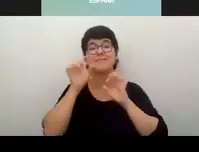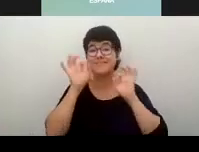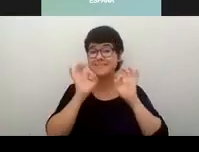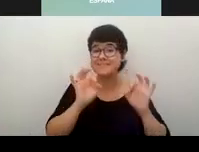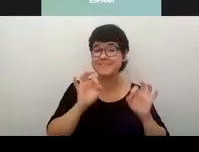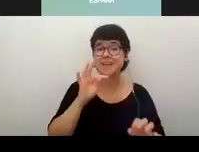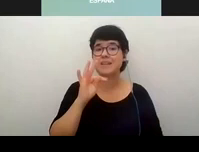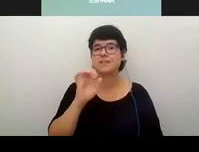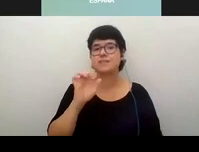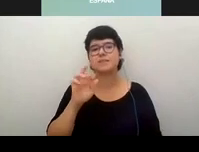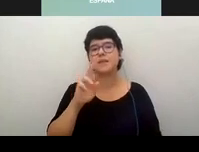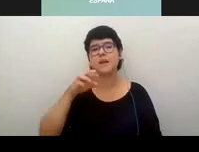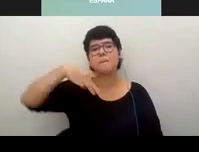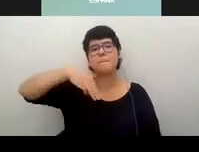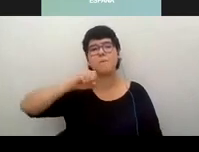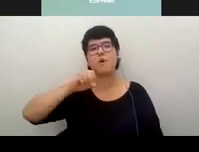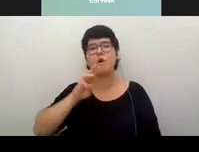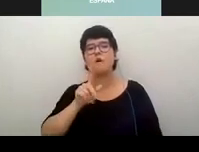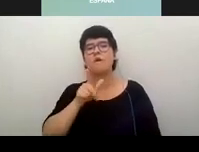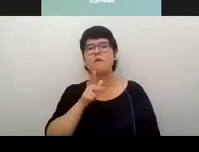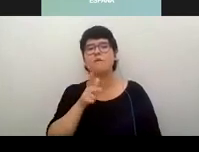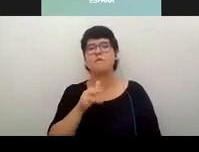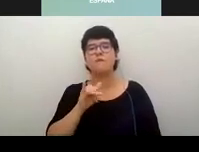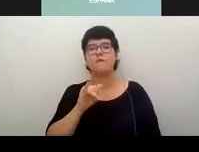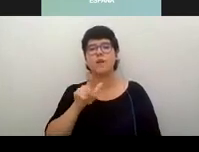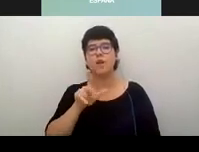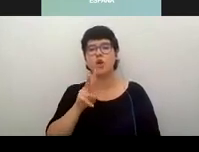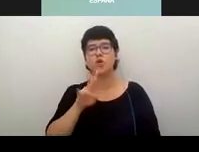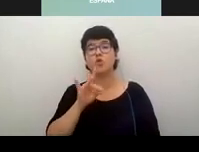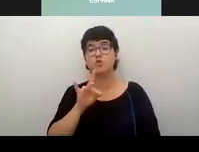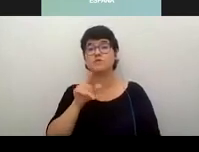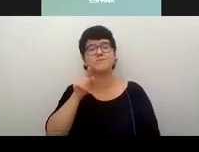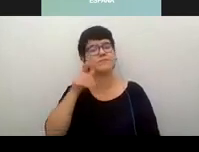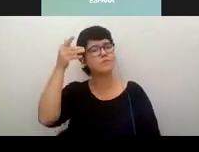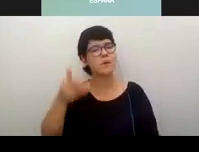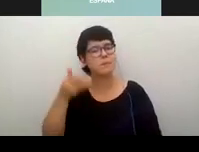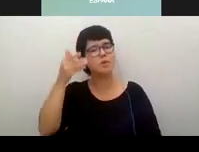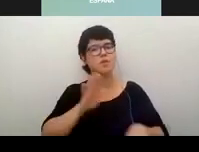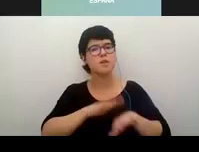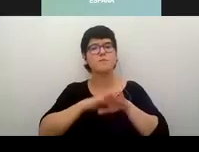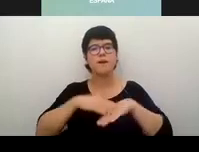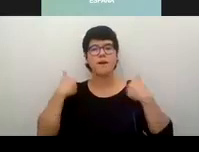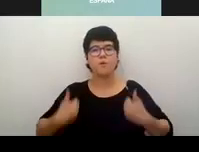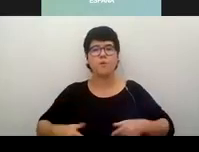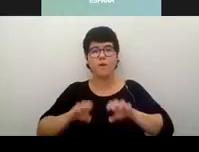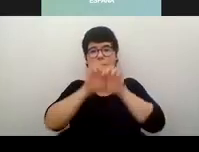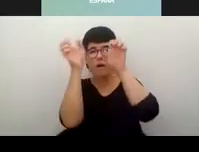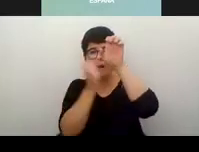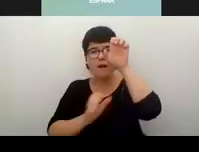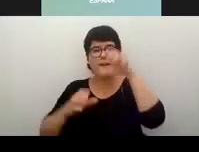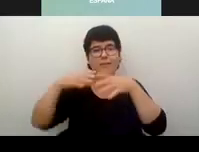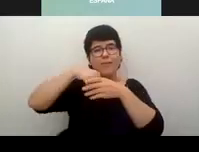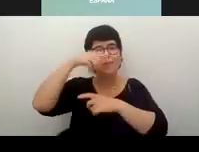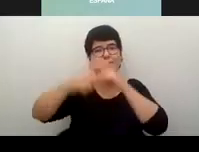que es muy, muy interesante a nivel de restauración de microbiota. De hecho, el Streptococcus thermophilus, si